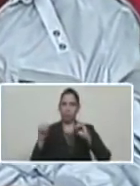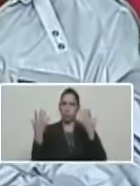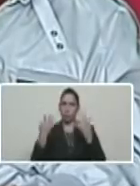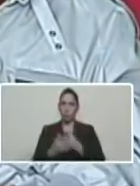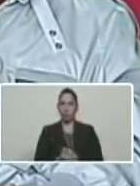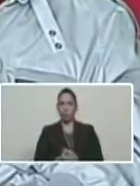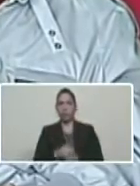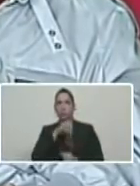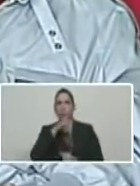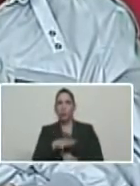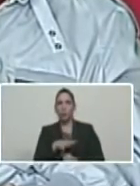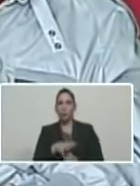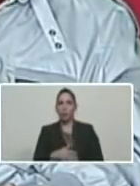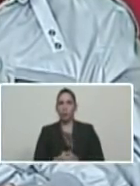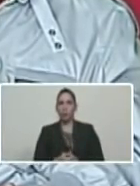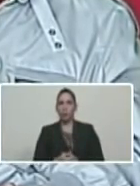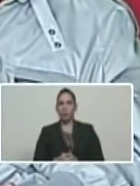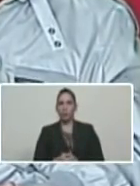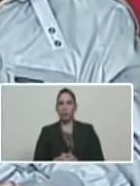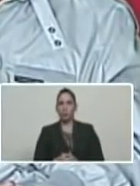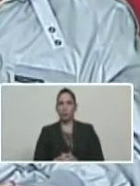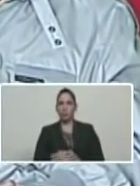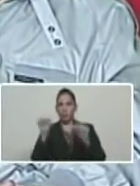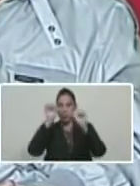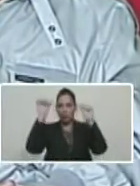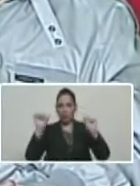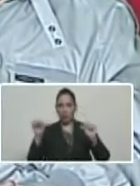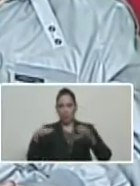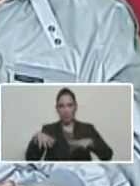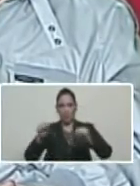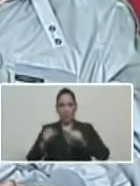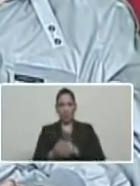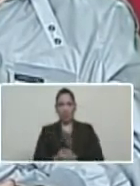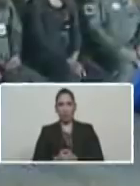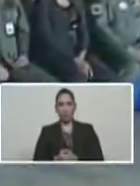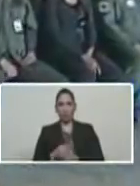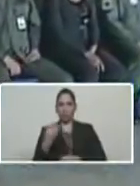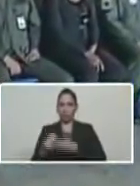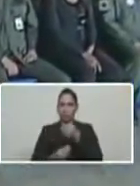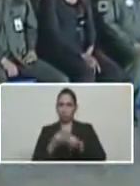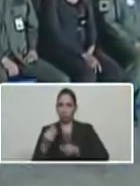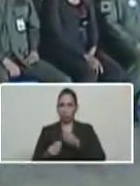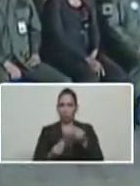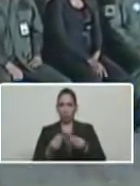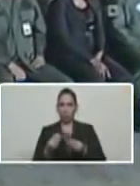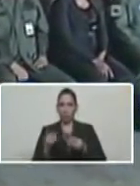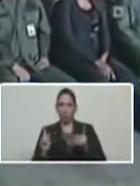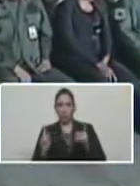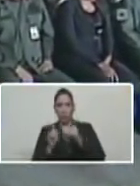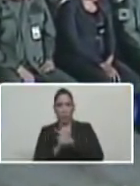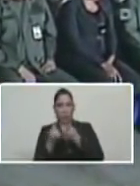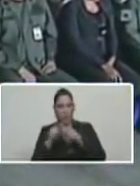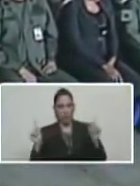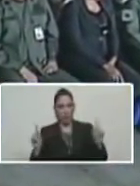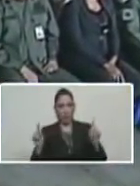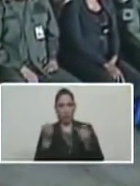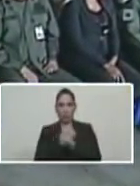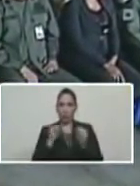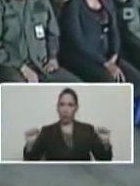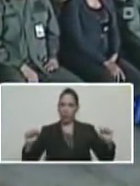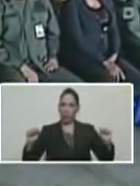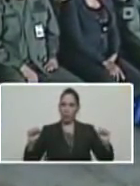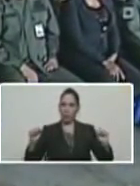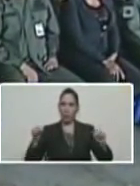histórico y nefasto del sistema imperial y neocolonial, por ser este contrario a la soberanía del Estado, a la preservación de la vida